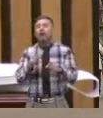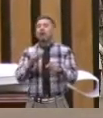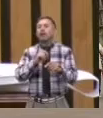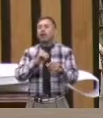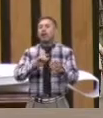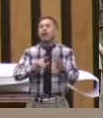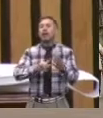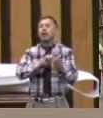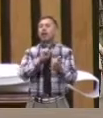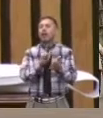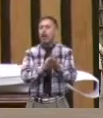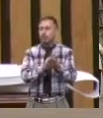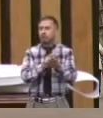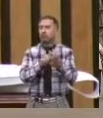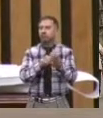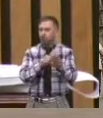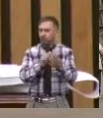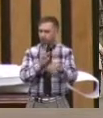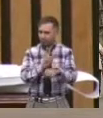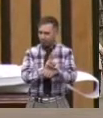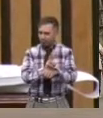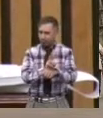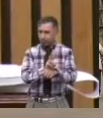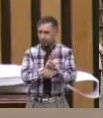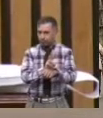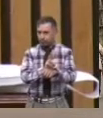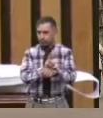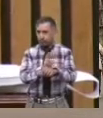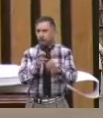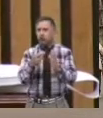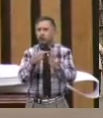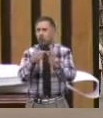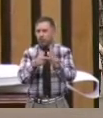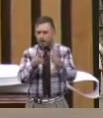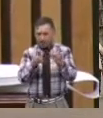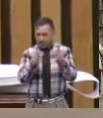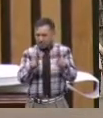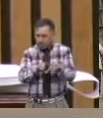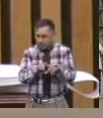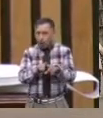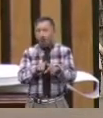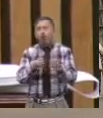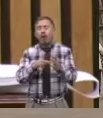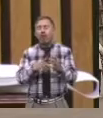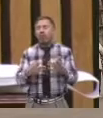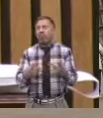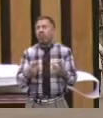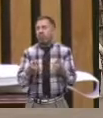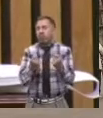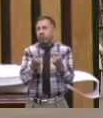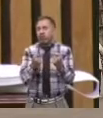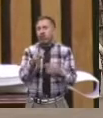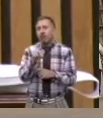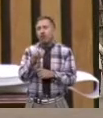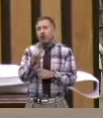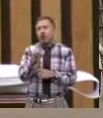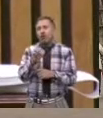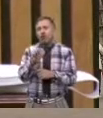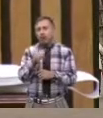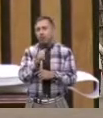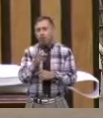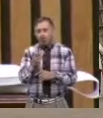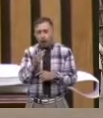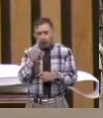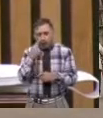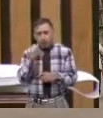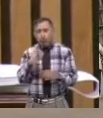jurídicos tutelados por la misma norma de manera dolosa, pues ambas conductas infringieron lo dispuesto en